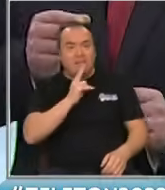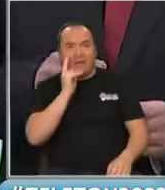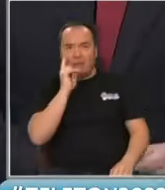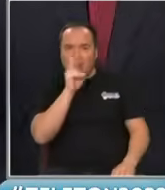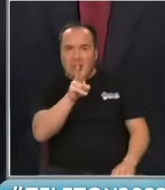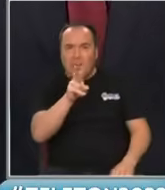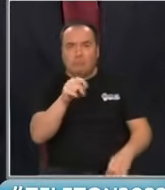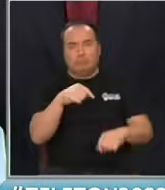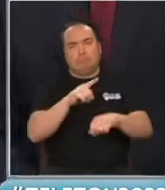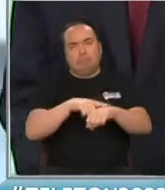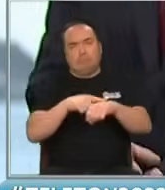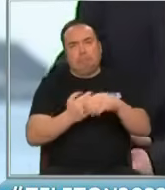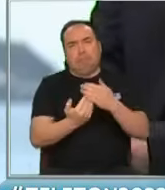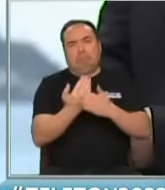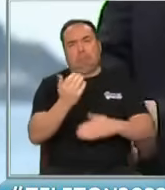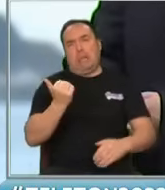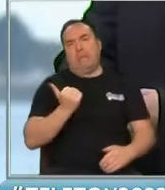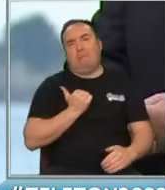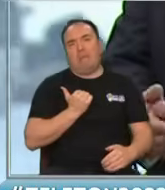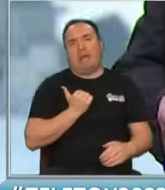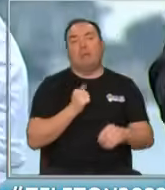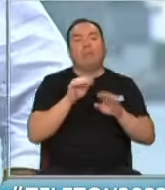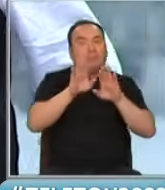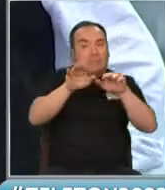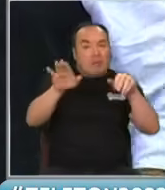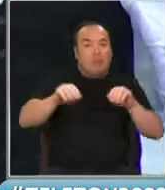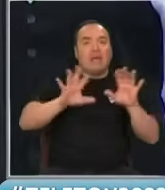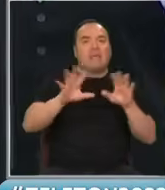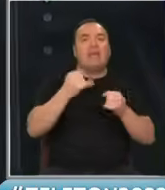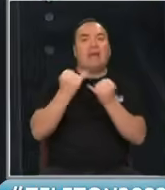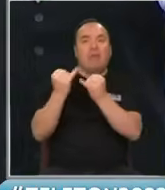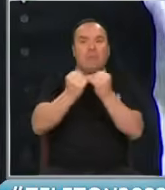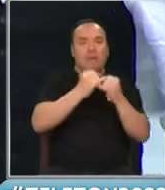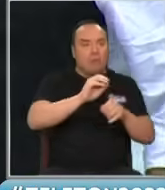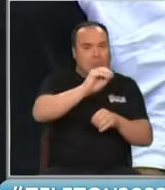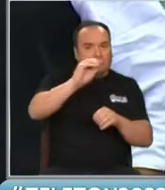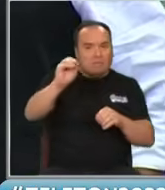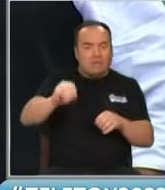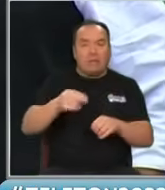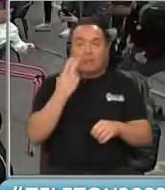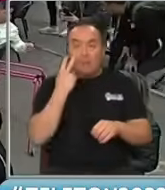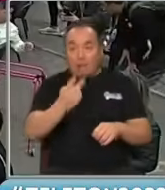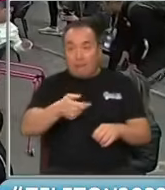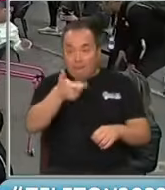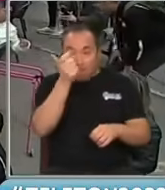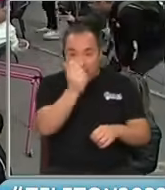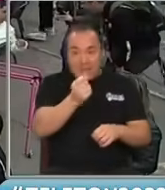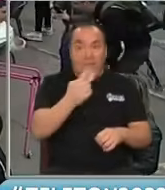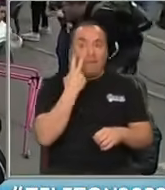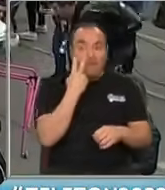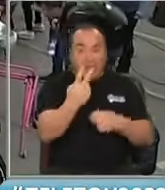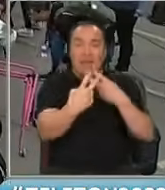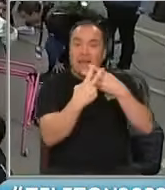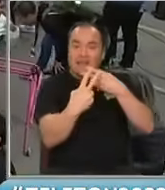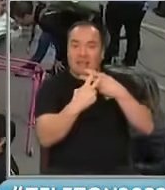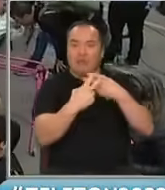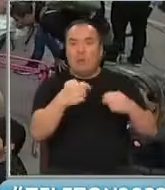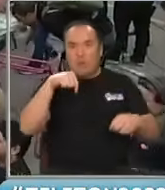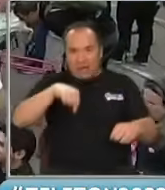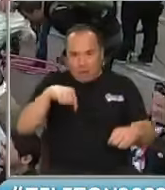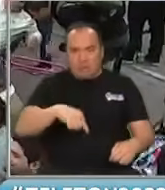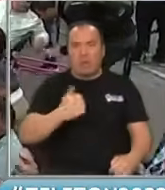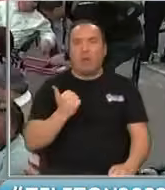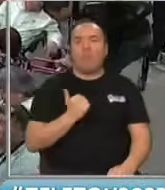es temprano todavía, llamen a 10 amigos y dile, sintoniza la Teletón. La Teletón está cumpliendo